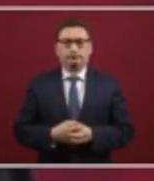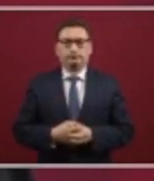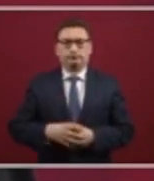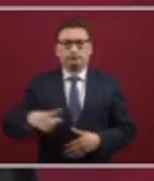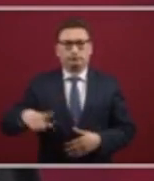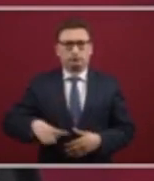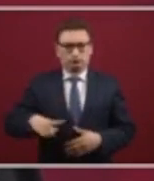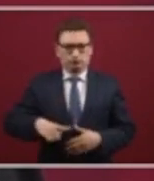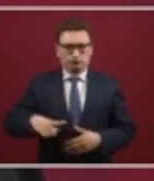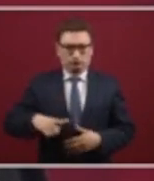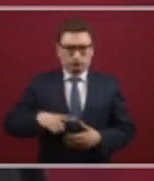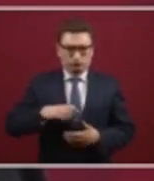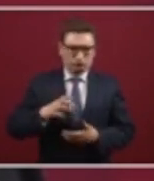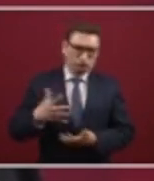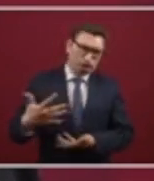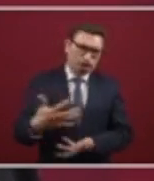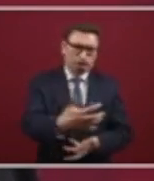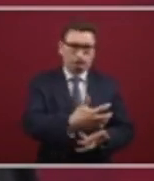el desarrollo de México.